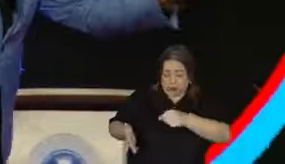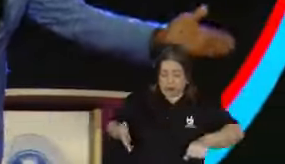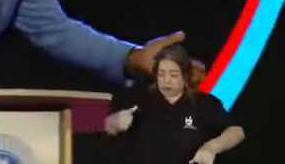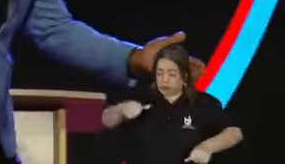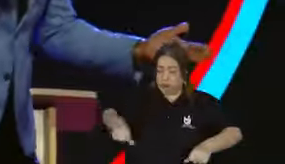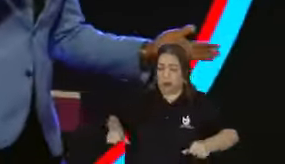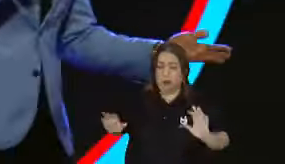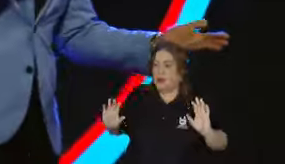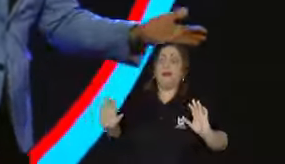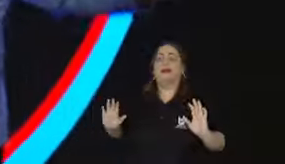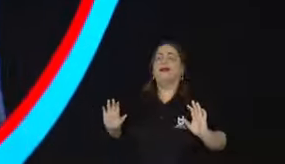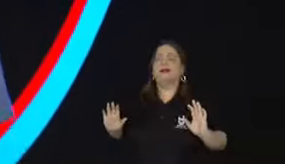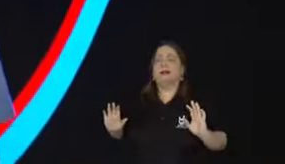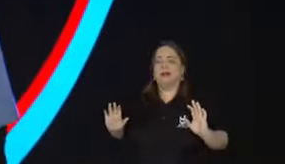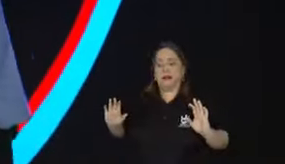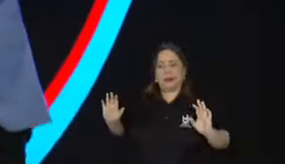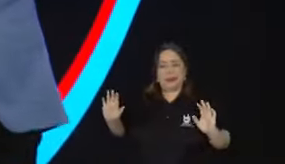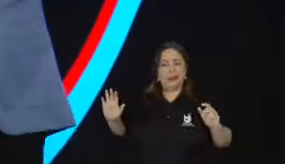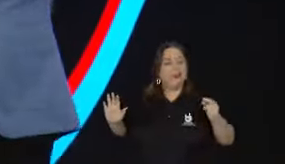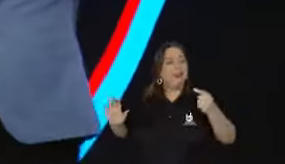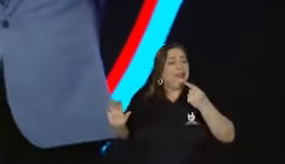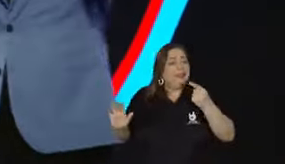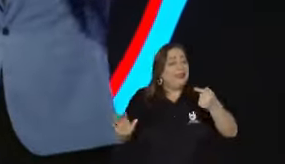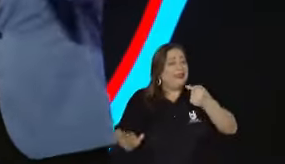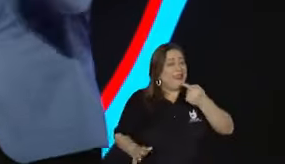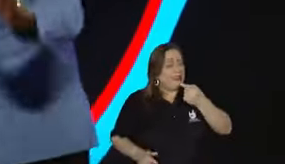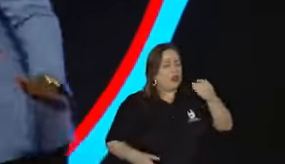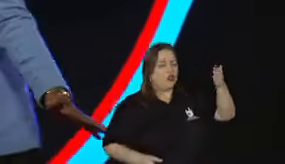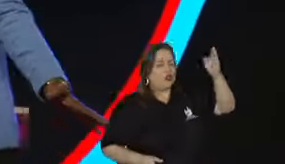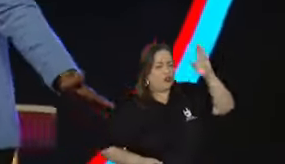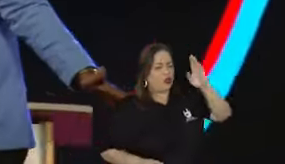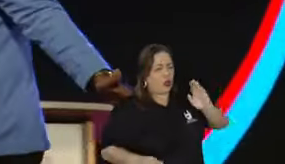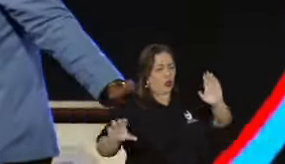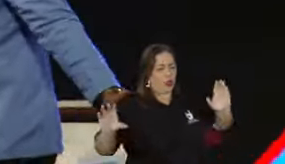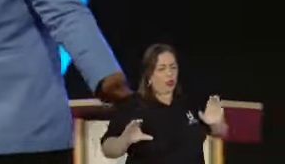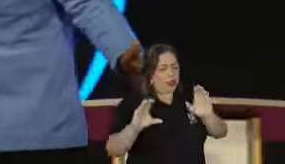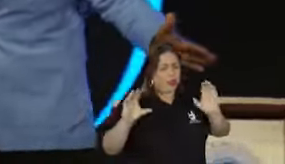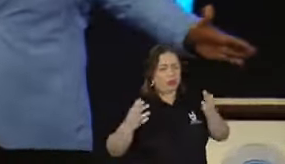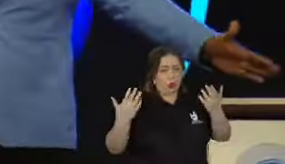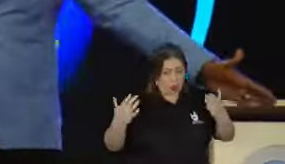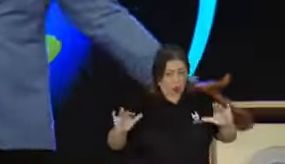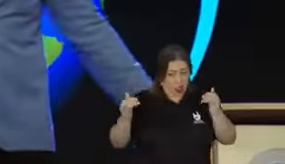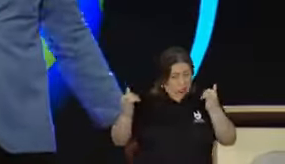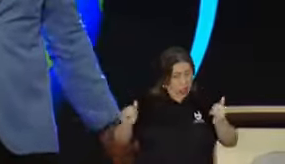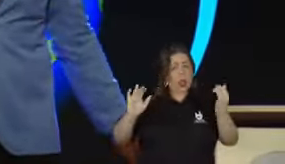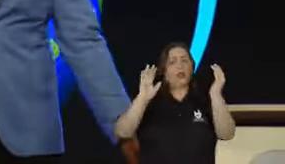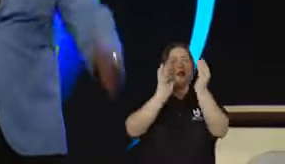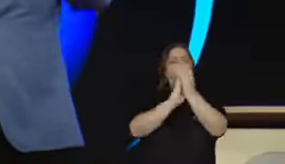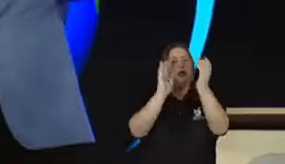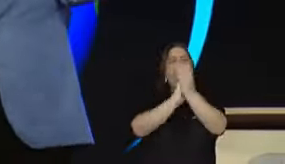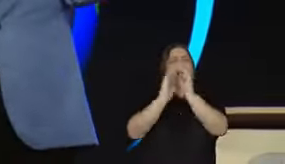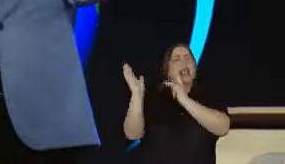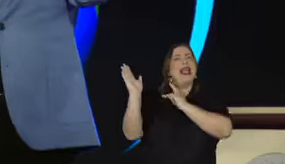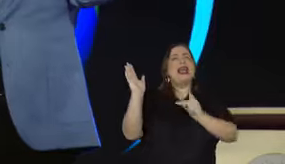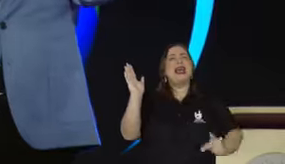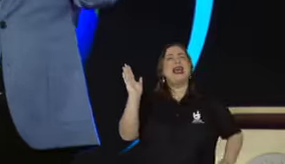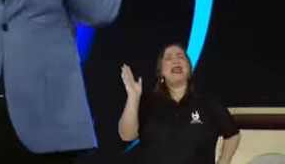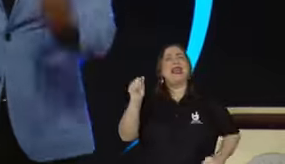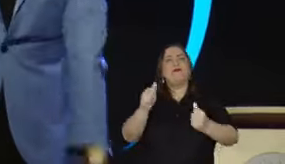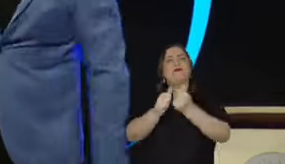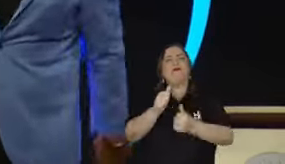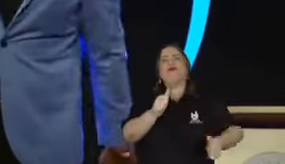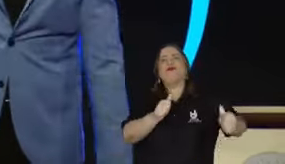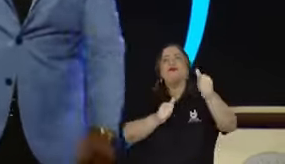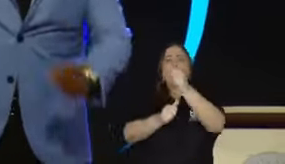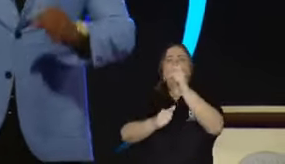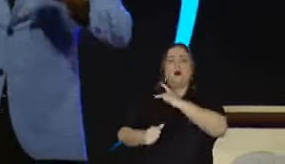próximo nivel porque Dios lo hizo. Alguien diga: Dios lo hizo, Dios lo hizo. Denle un aplauso fuerte al Rey de Reyes y